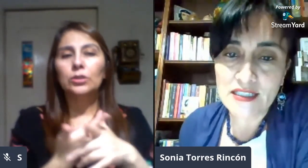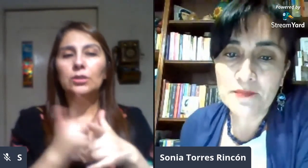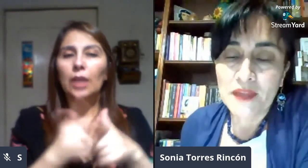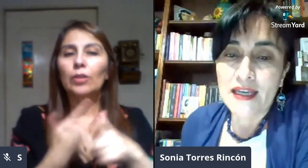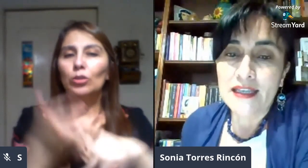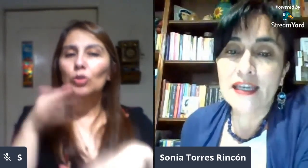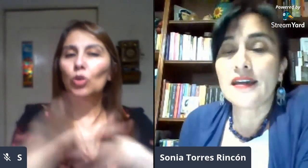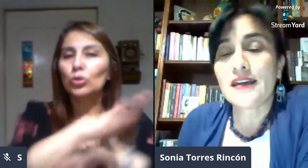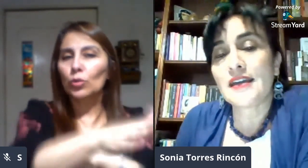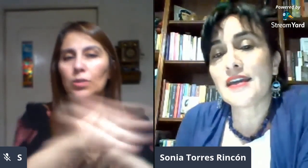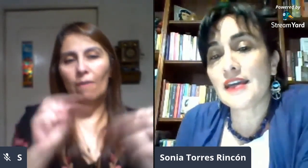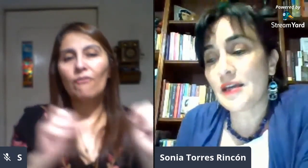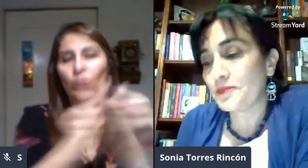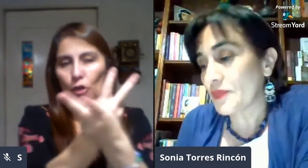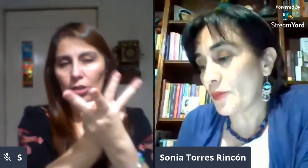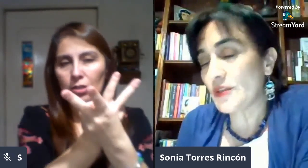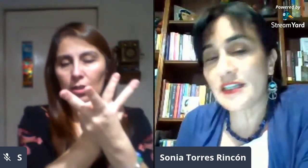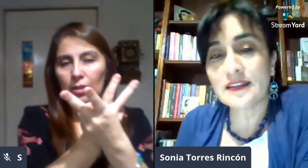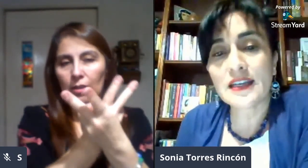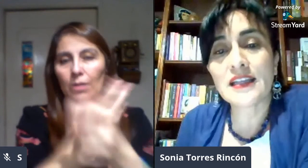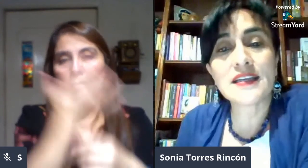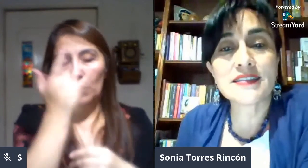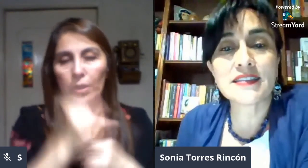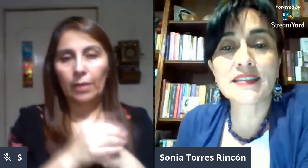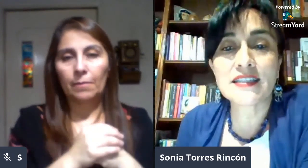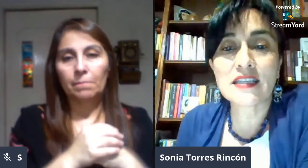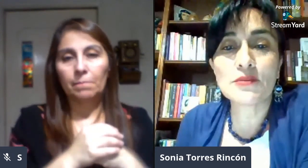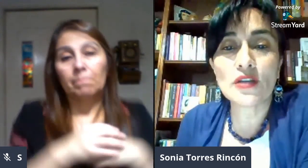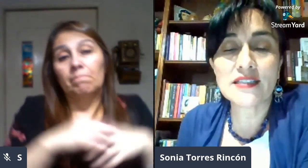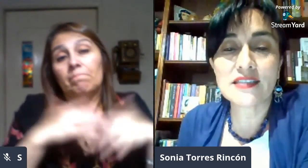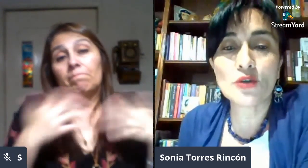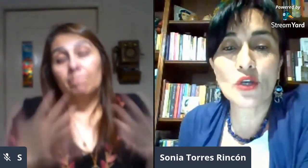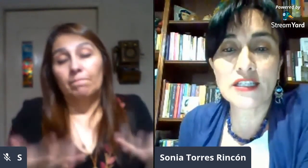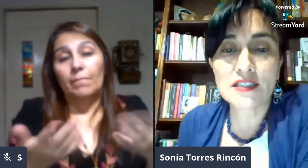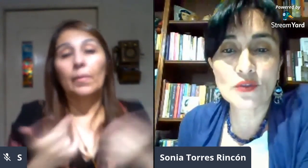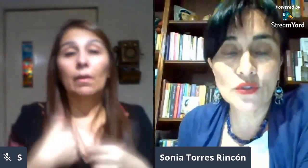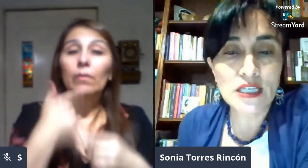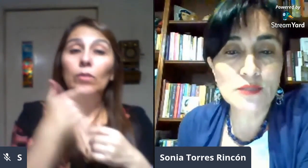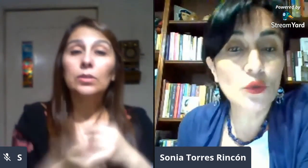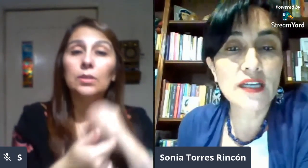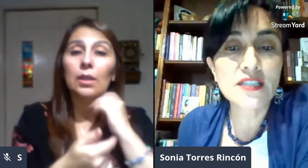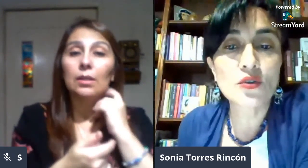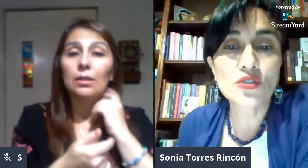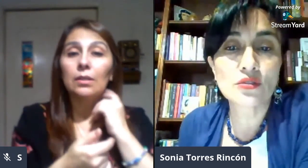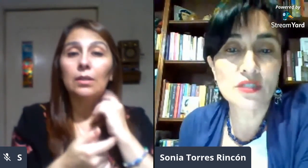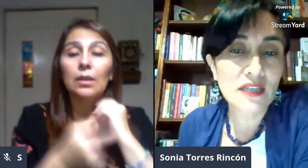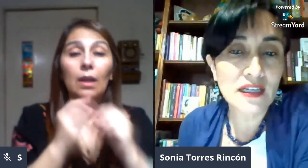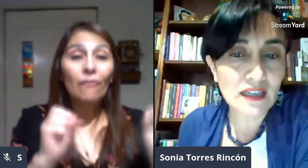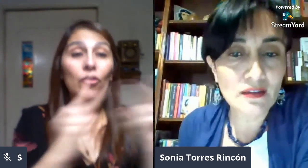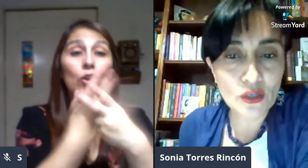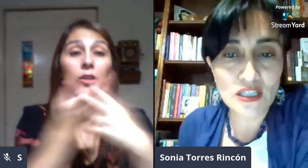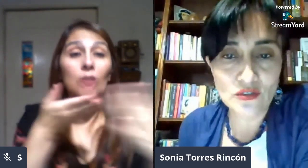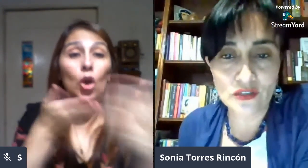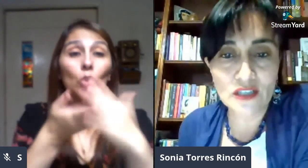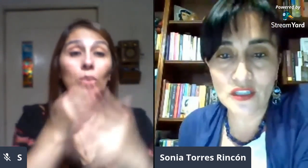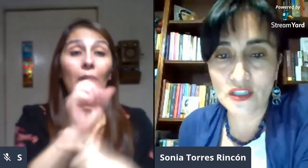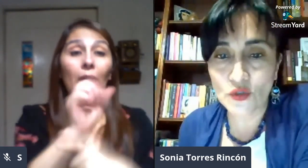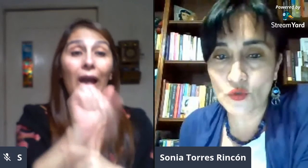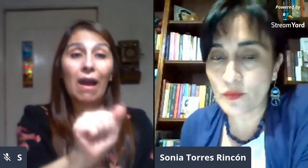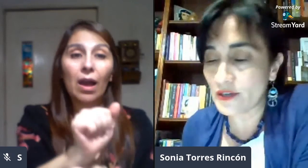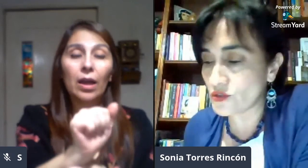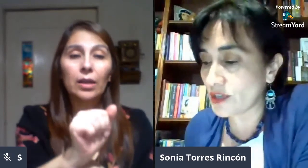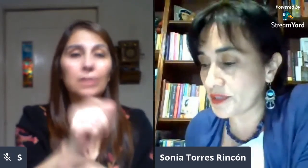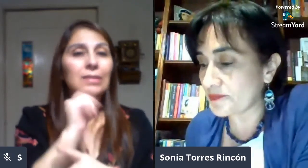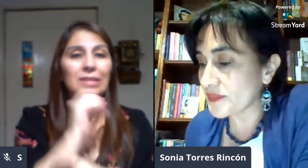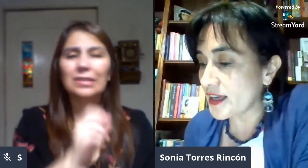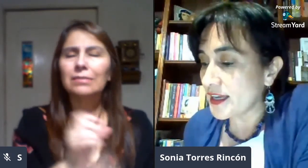de violencia, que pues de entrada decir que estas violencias contra las mujeres constituyen una grave violación de los